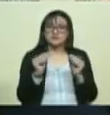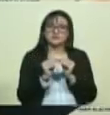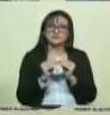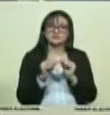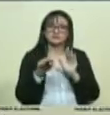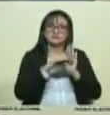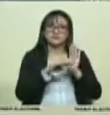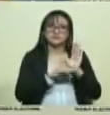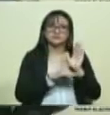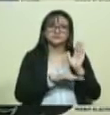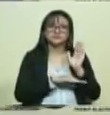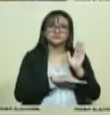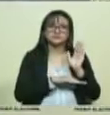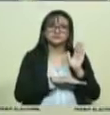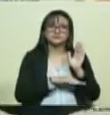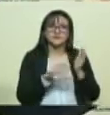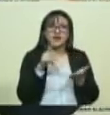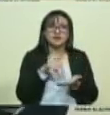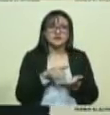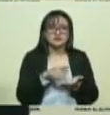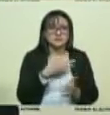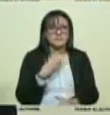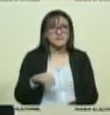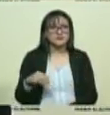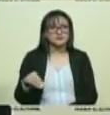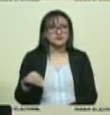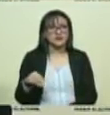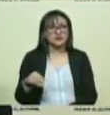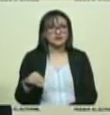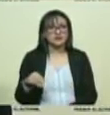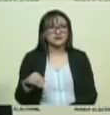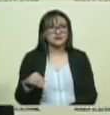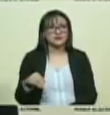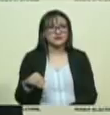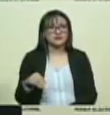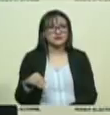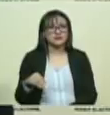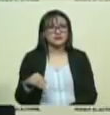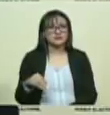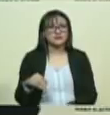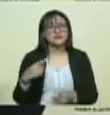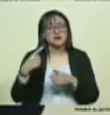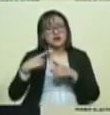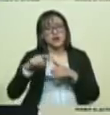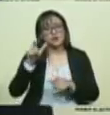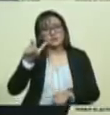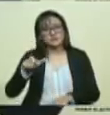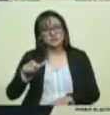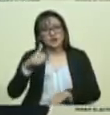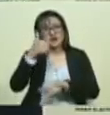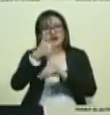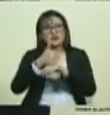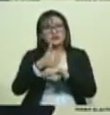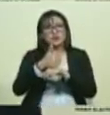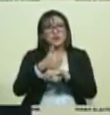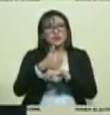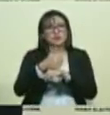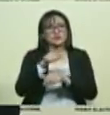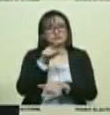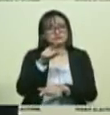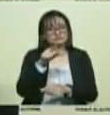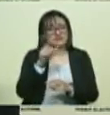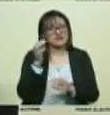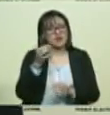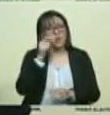condiciones. Hemos estado aquí con la presidenta y con Luis Emilio Rondón, rector, persona, por cierto,